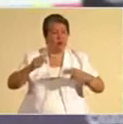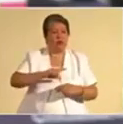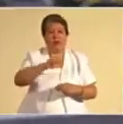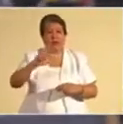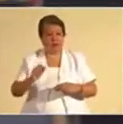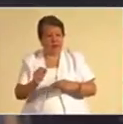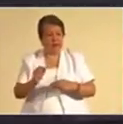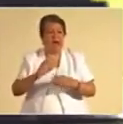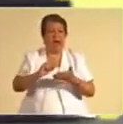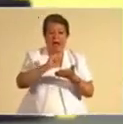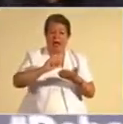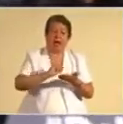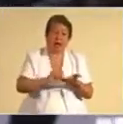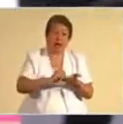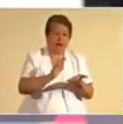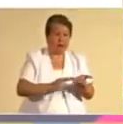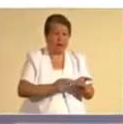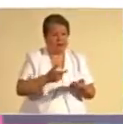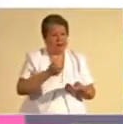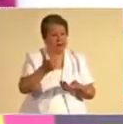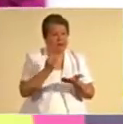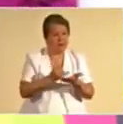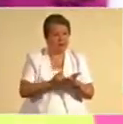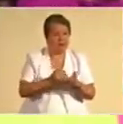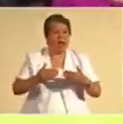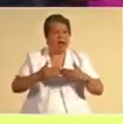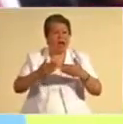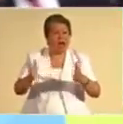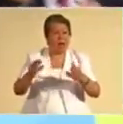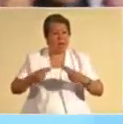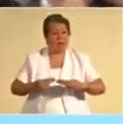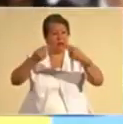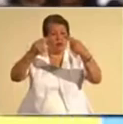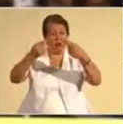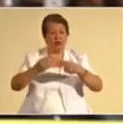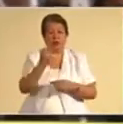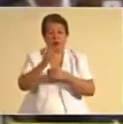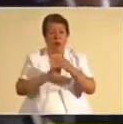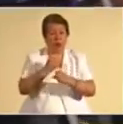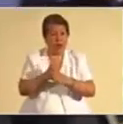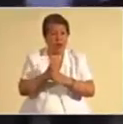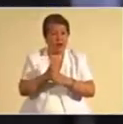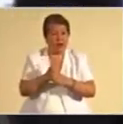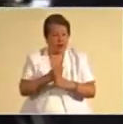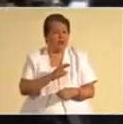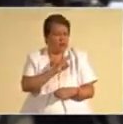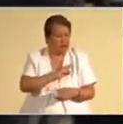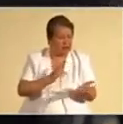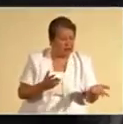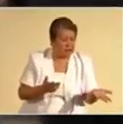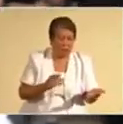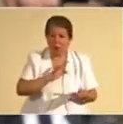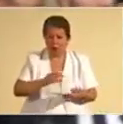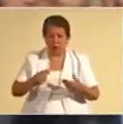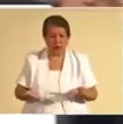Jóvenes, para ustedes, abran negocio un año sin licencia de funcionamiento. Si te es rentable, después lo haces. Pero